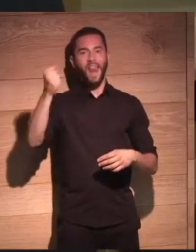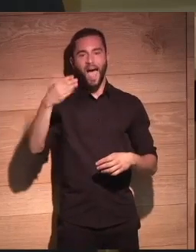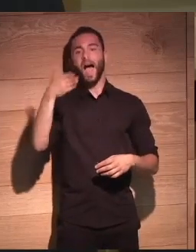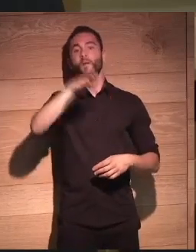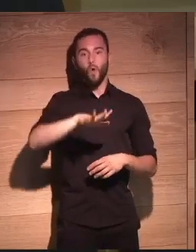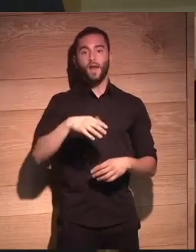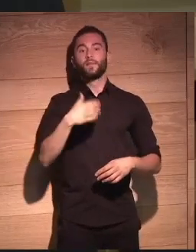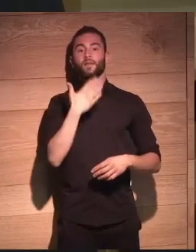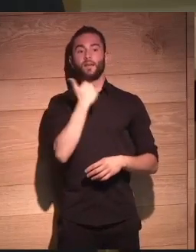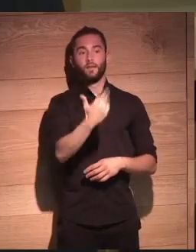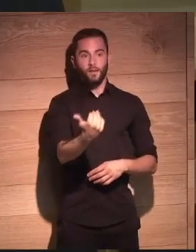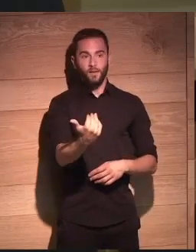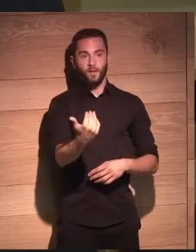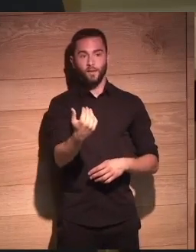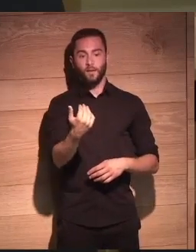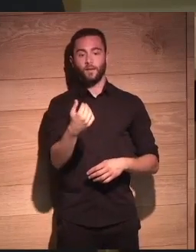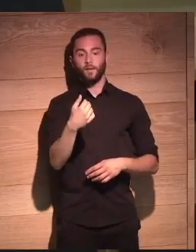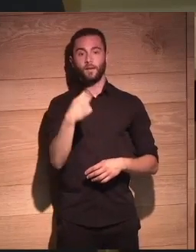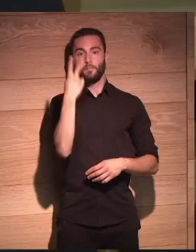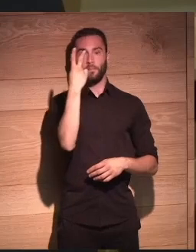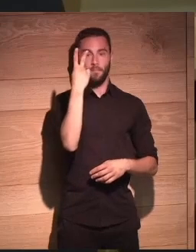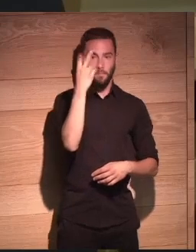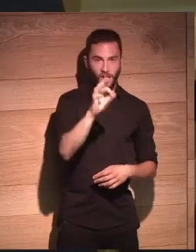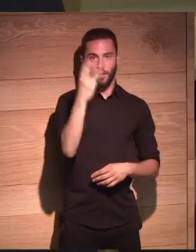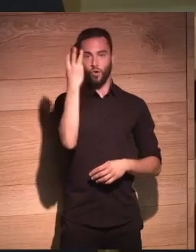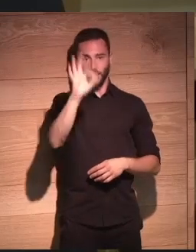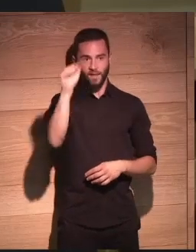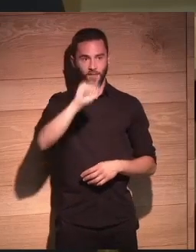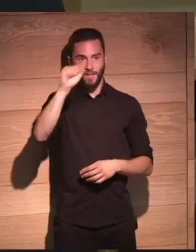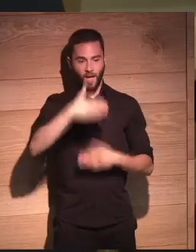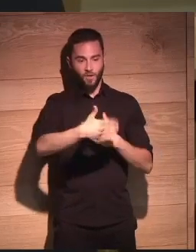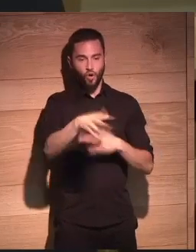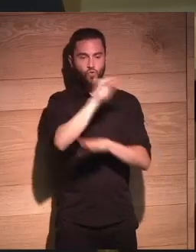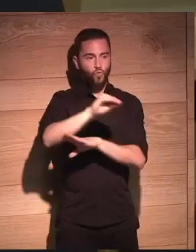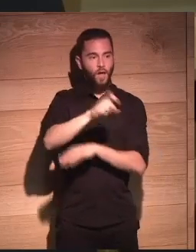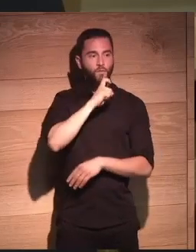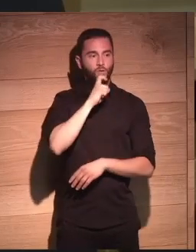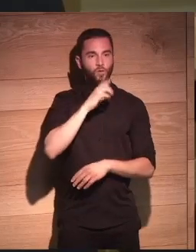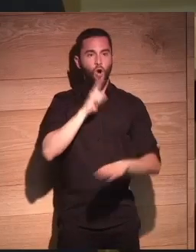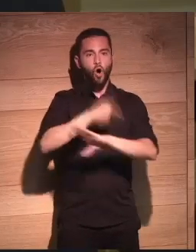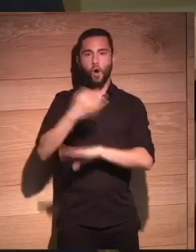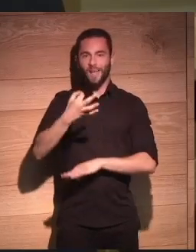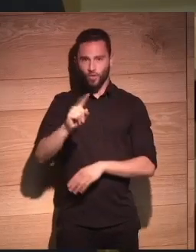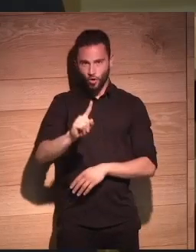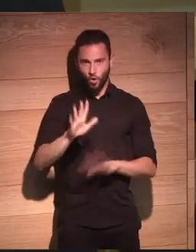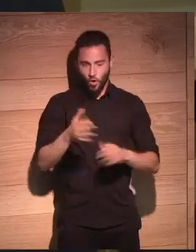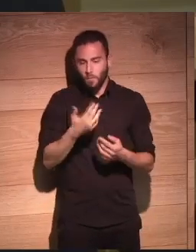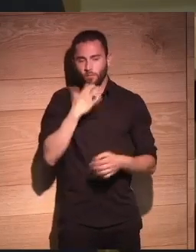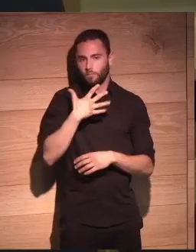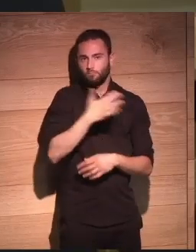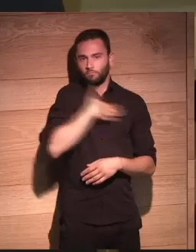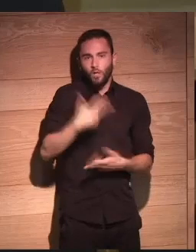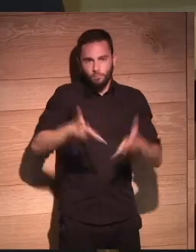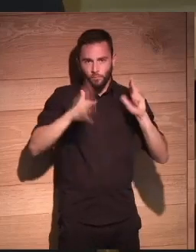el envejecimiento en las próximas 2 o 3 décadas. De nuevo, esto no es obligatorio. Esperamos que esto va a estar al alcance de todo el mundo que lo quiera, pero entendemos que hay